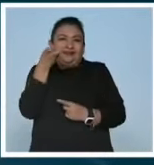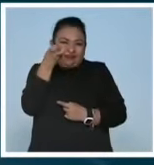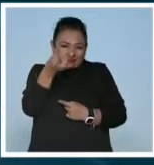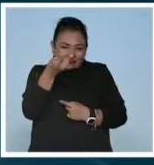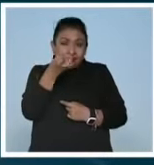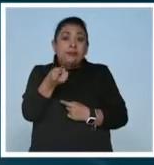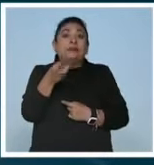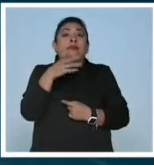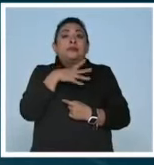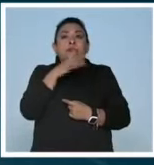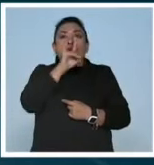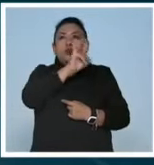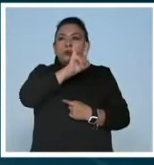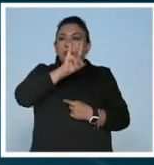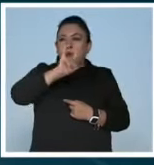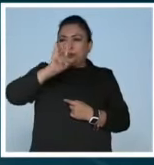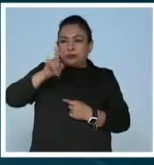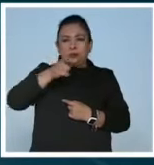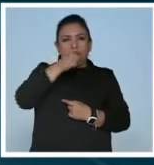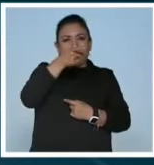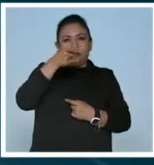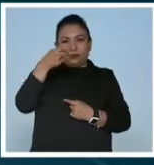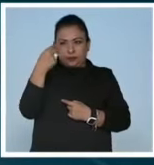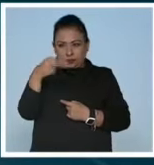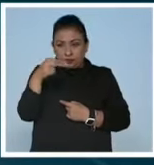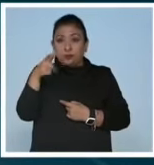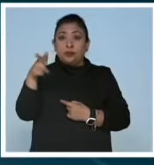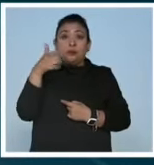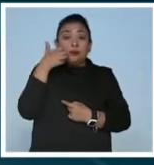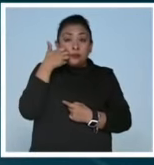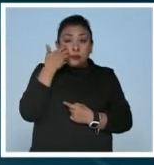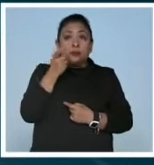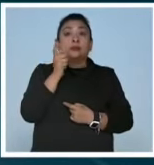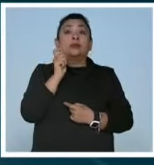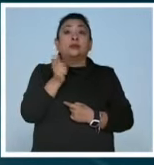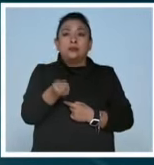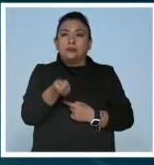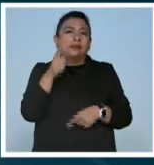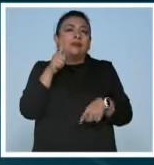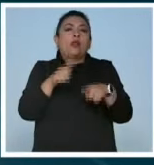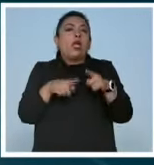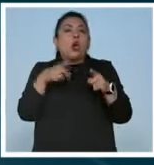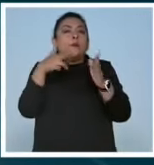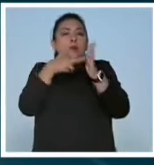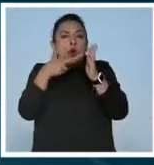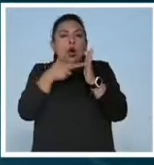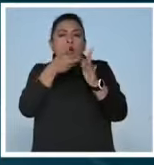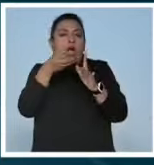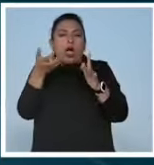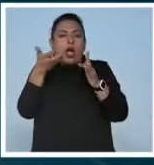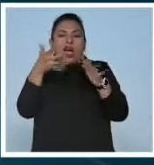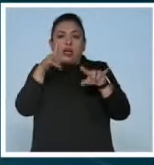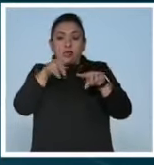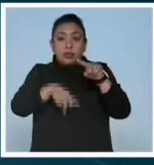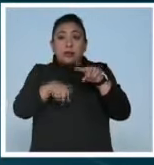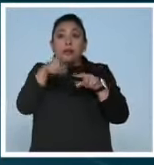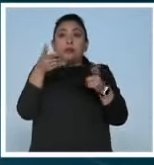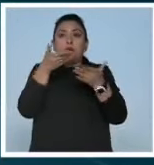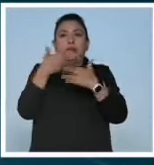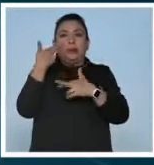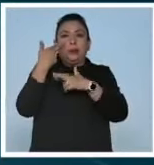porque tiene una serie de cuadros que llevan ese nombre y lo que él pretendía era precisamente acabar con lo establecido. Con una